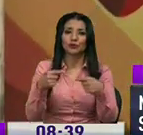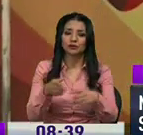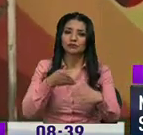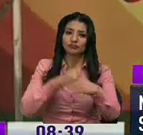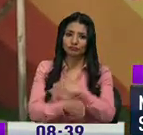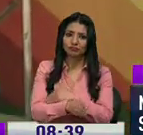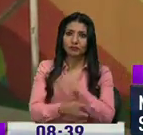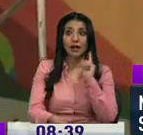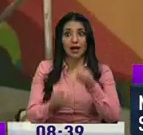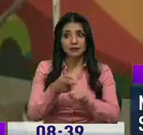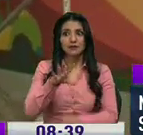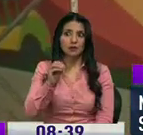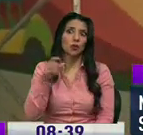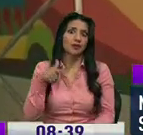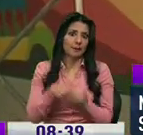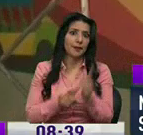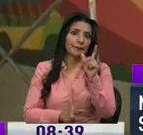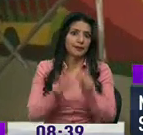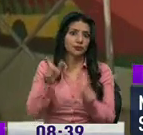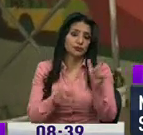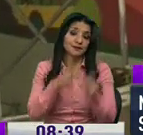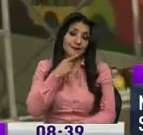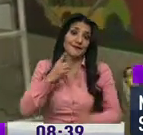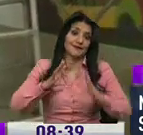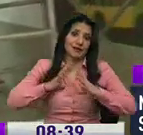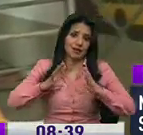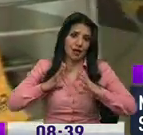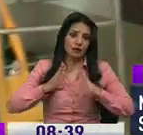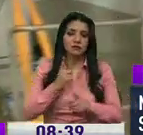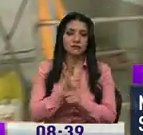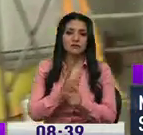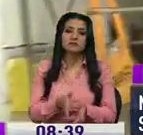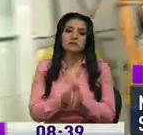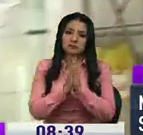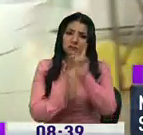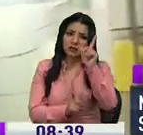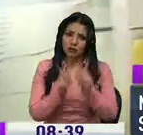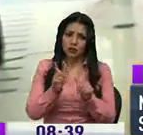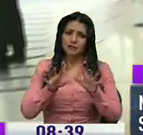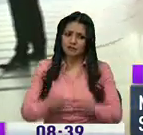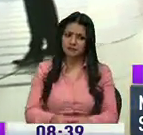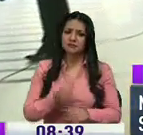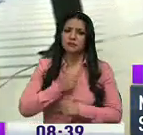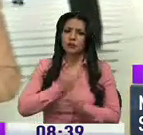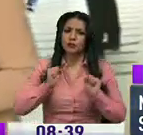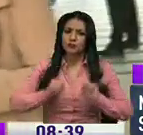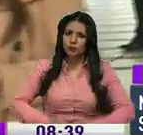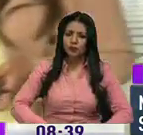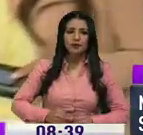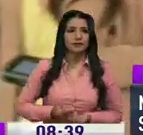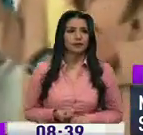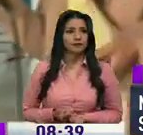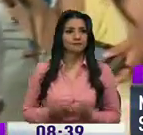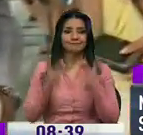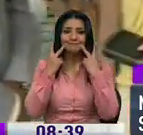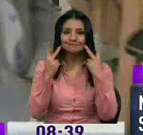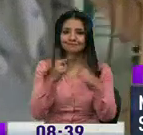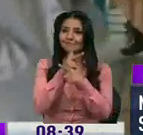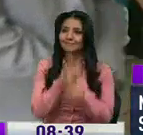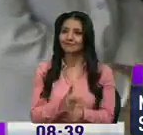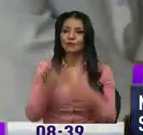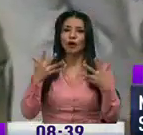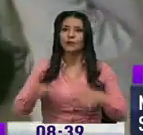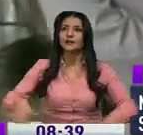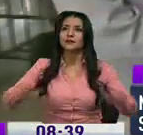llegar a 50.000 en feriados. Entonces son espacios donde pedimos a la ciudadanía que se apropien, que se conviertan en protectores de estas